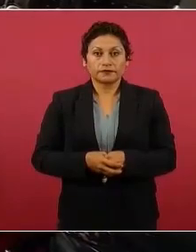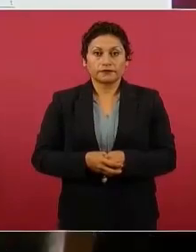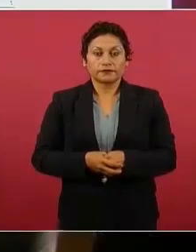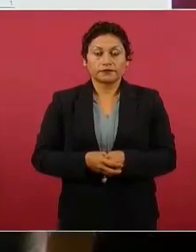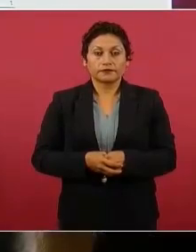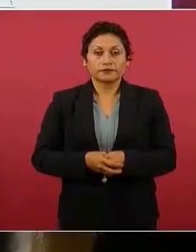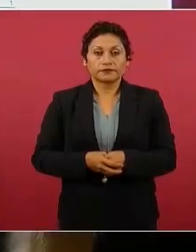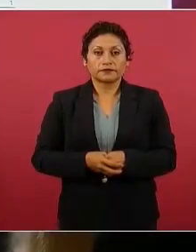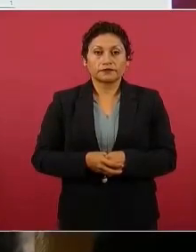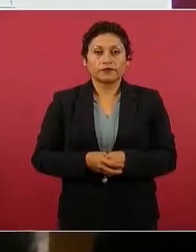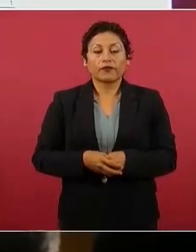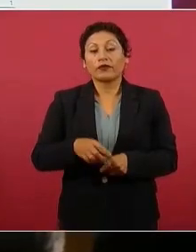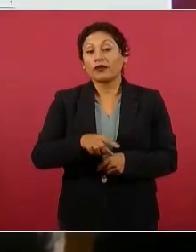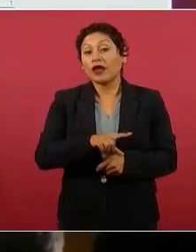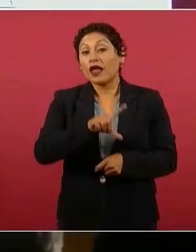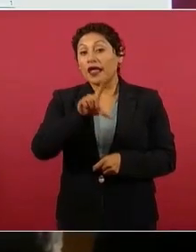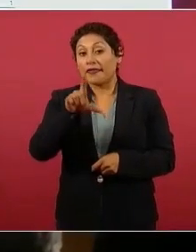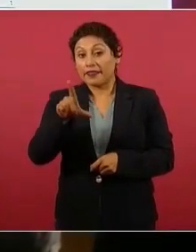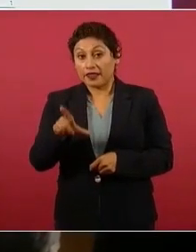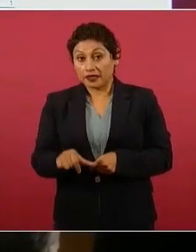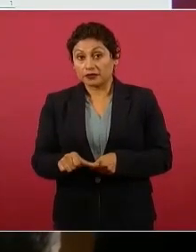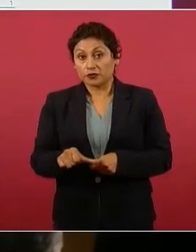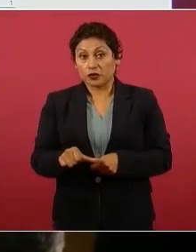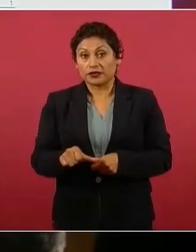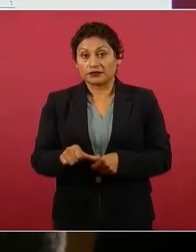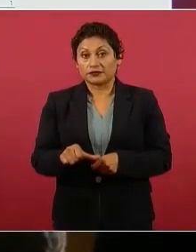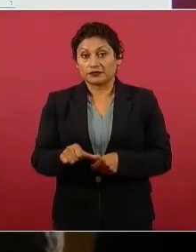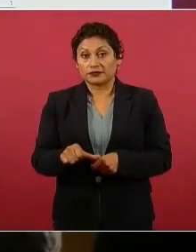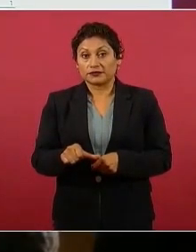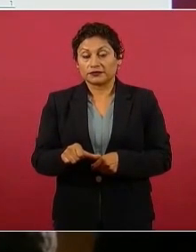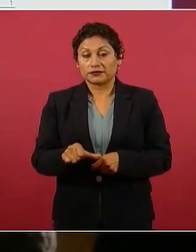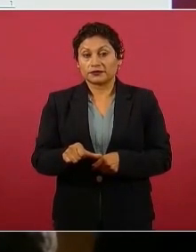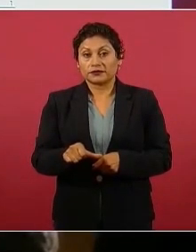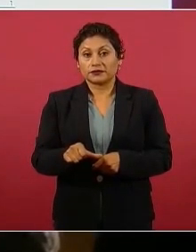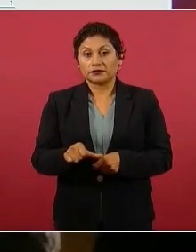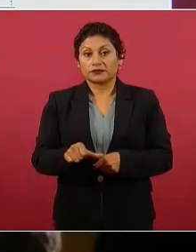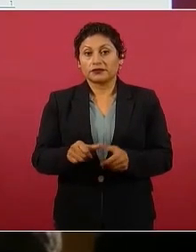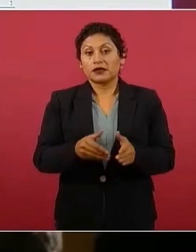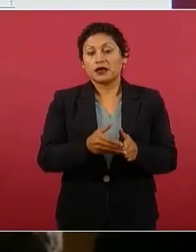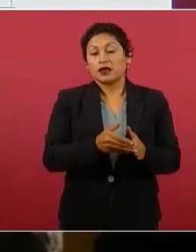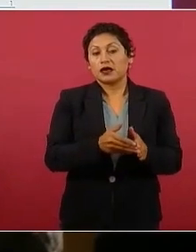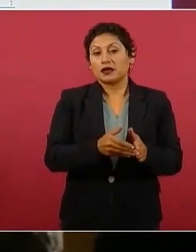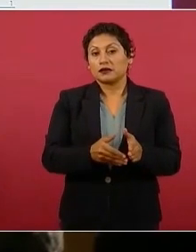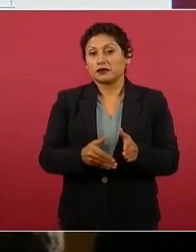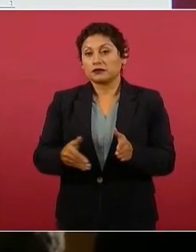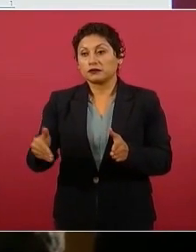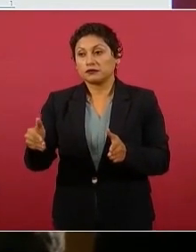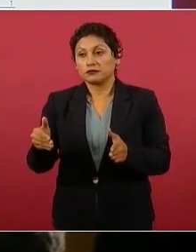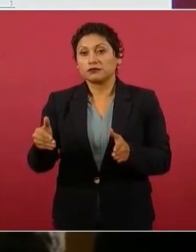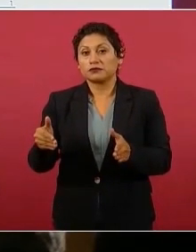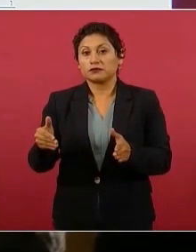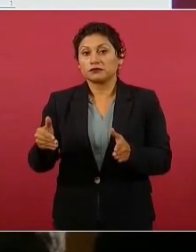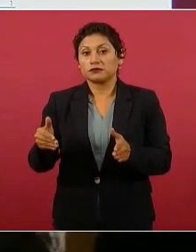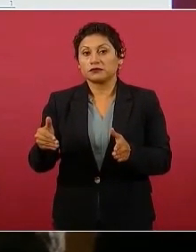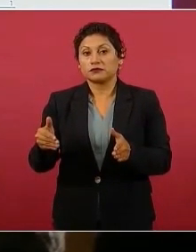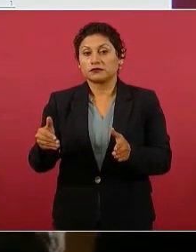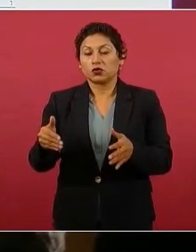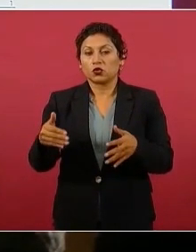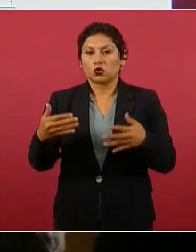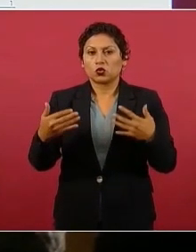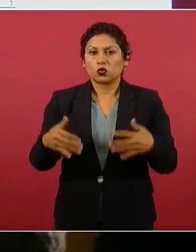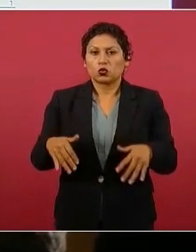cuenta de que iba en serio, ya era tarde.